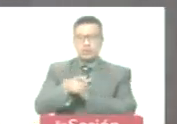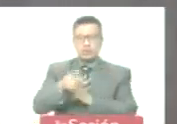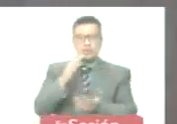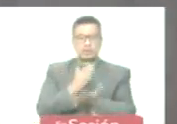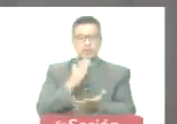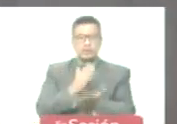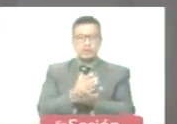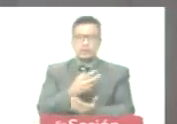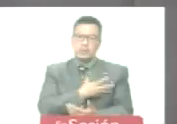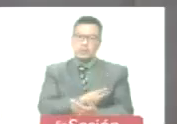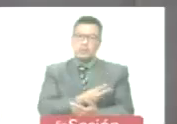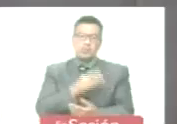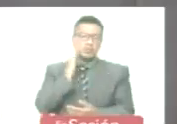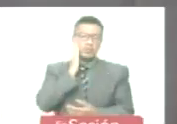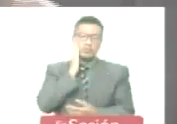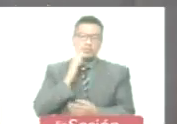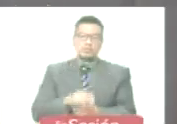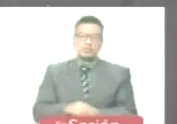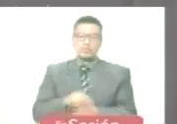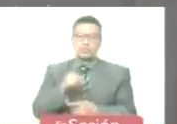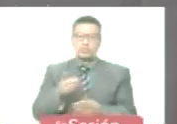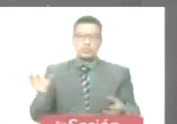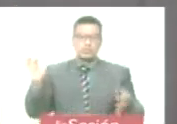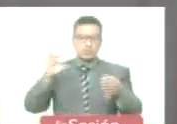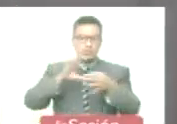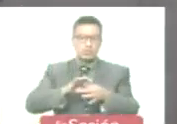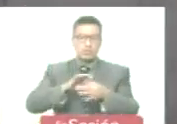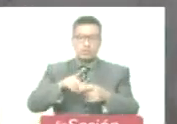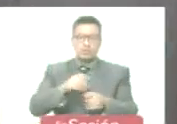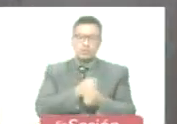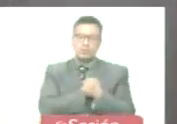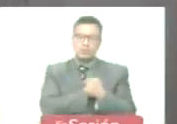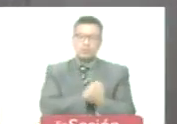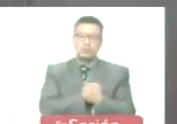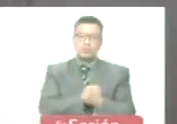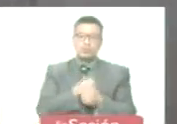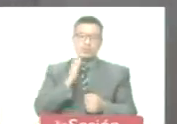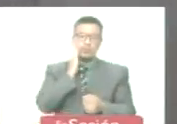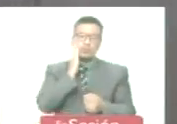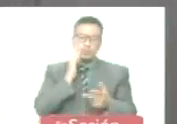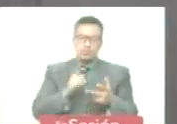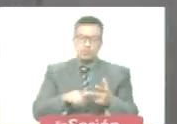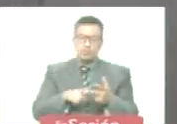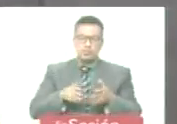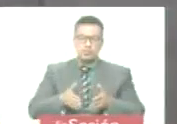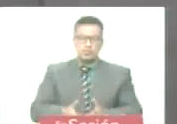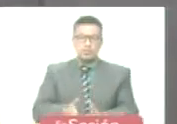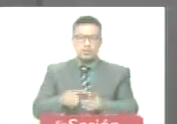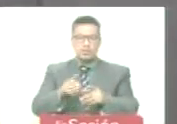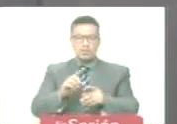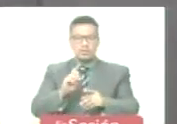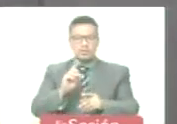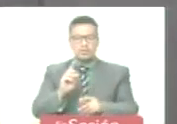siempre la lactancia materna, como un vínculo amoroso entre la madre y su recién